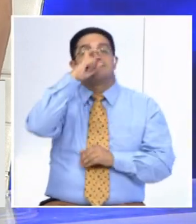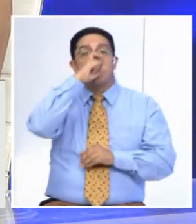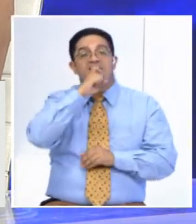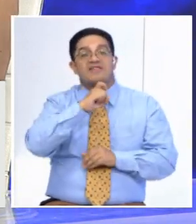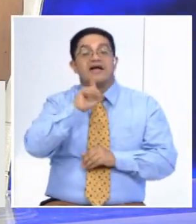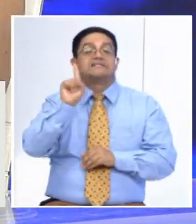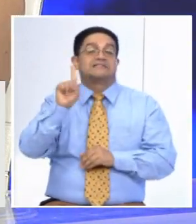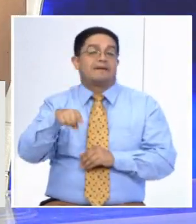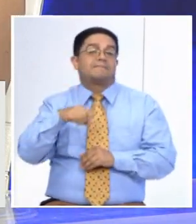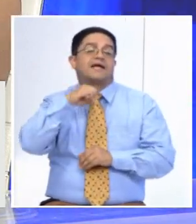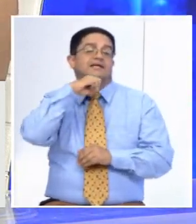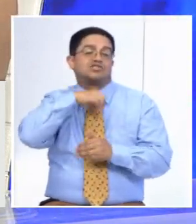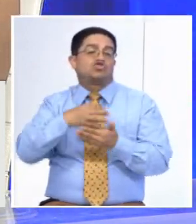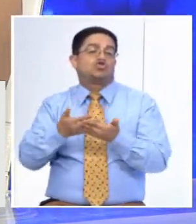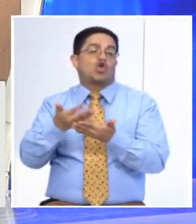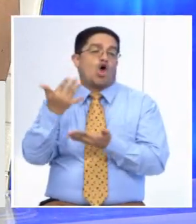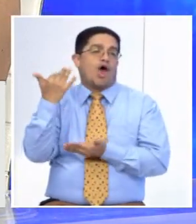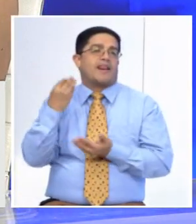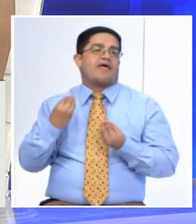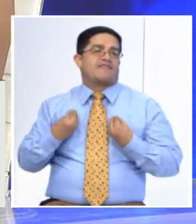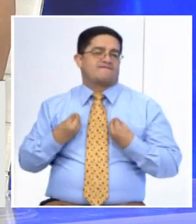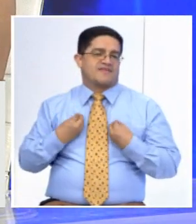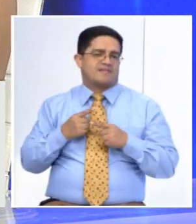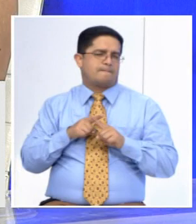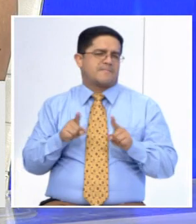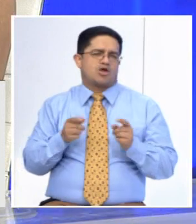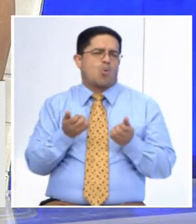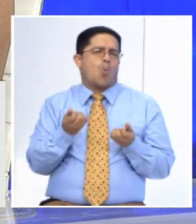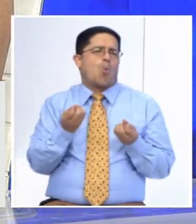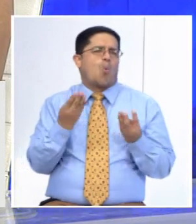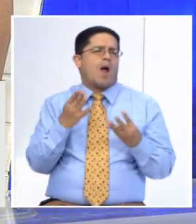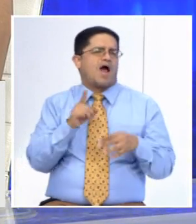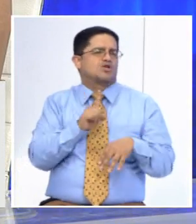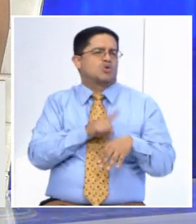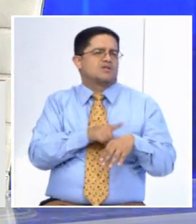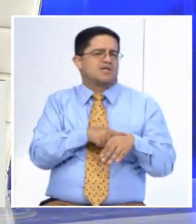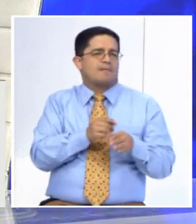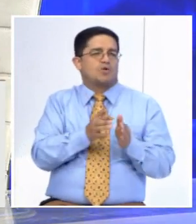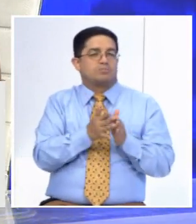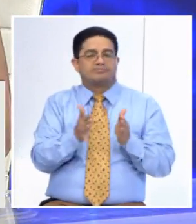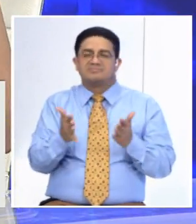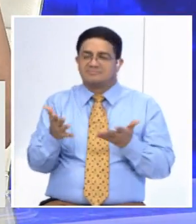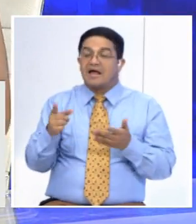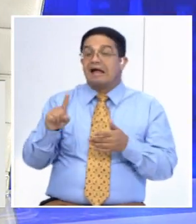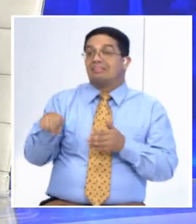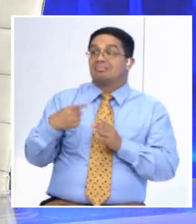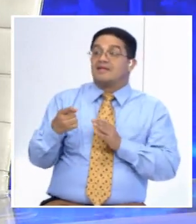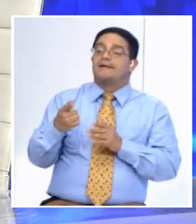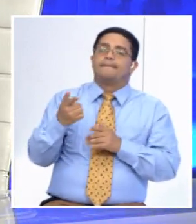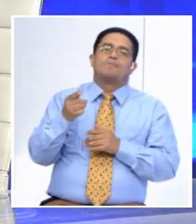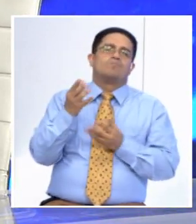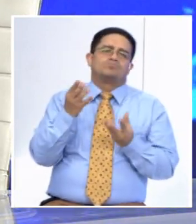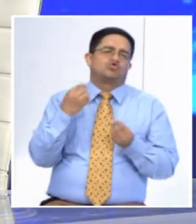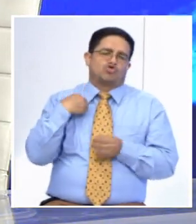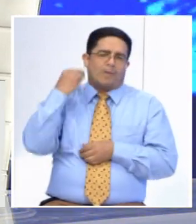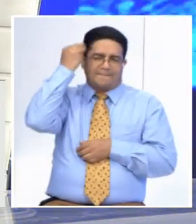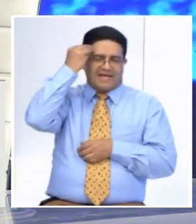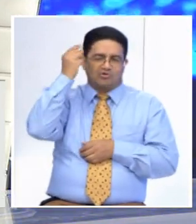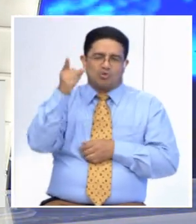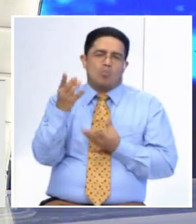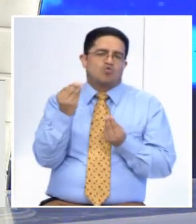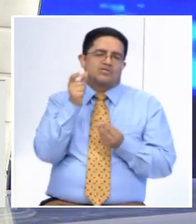antecedente. Pero normalmente, ¿cuánto tiempo más o menos? Me imagino que eso es lo primero que le preguntan, doctora, después que me opere, ¿cuánto tiempo voy